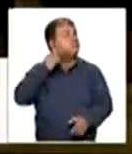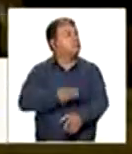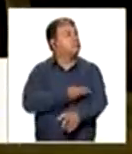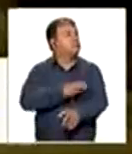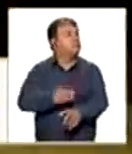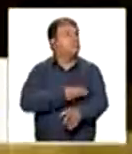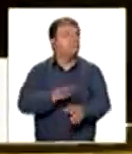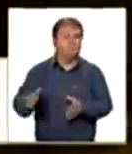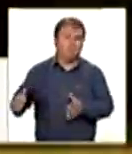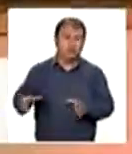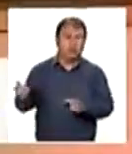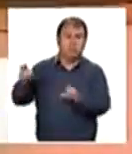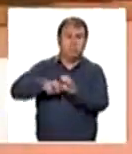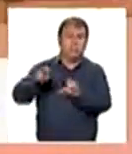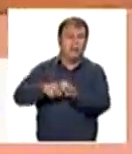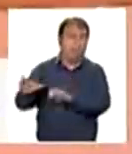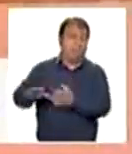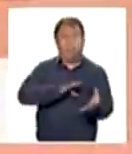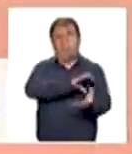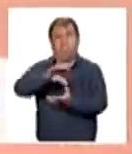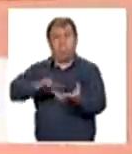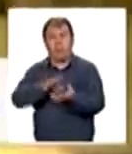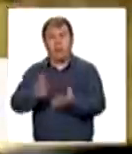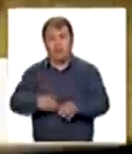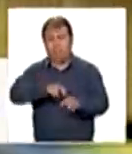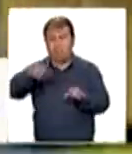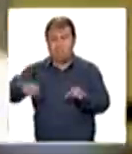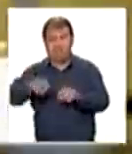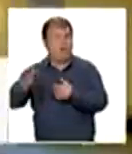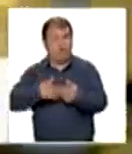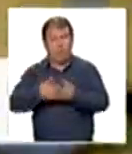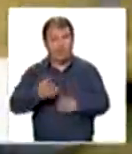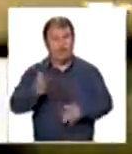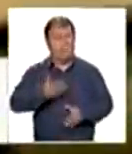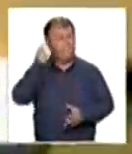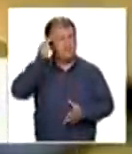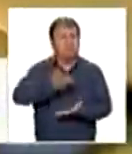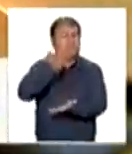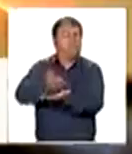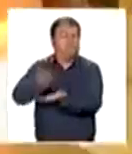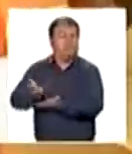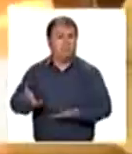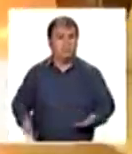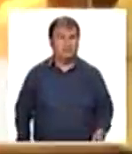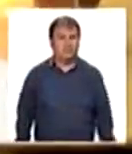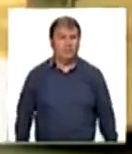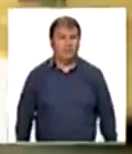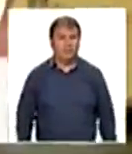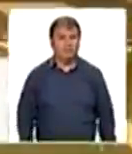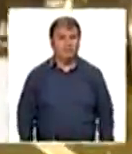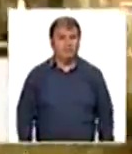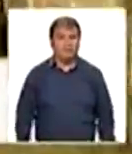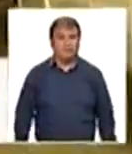audífonos, lleva a sus pasajeros como sardinas y los deja botados en donde a él le parece.